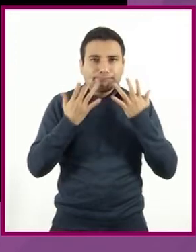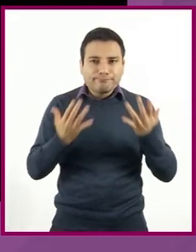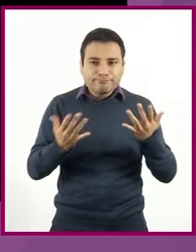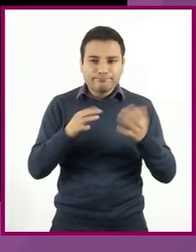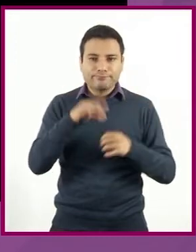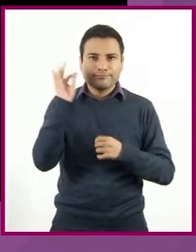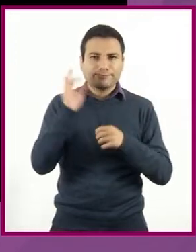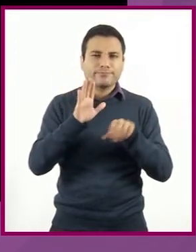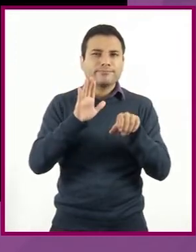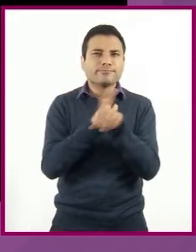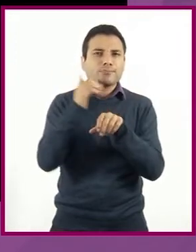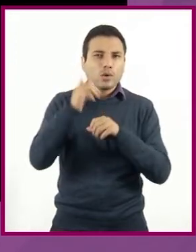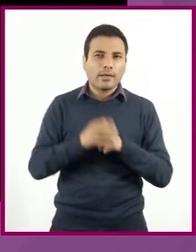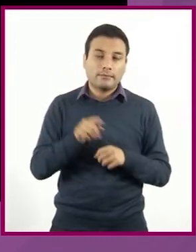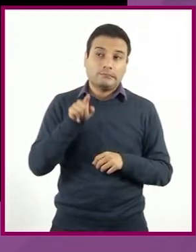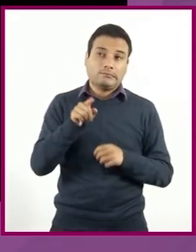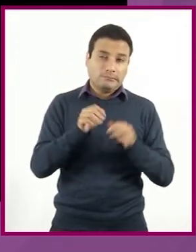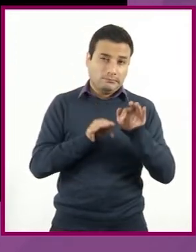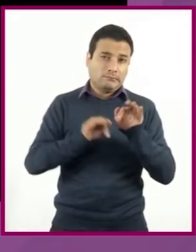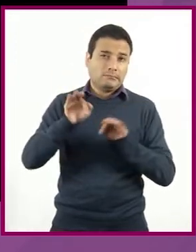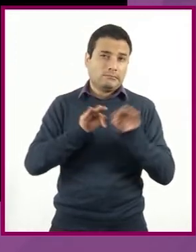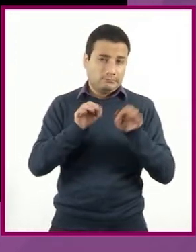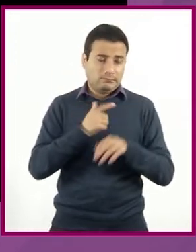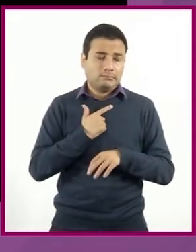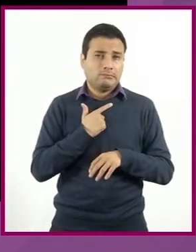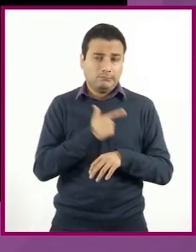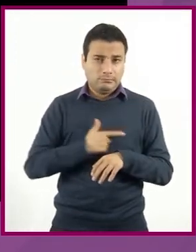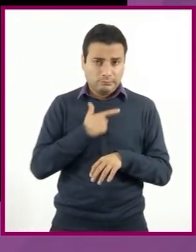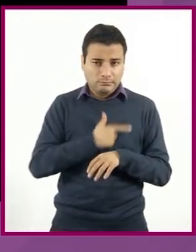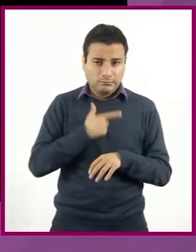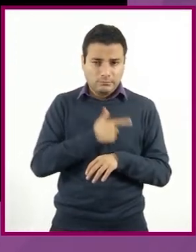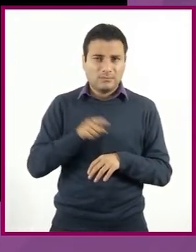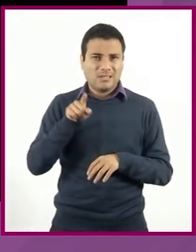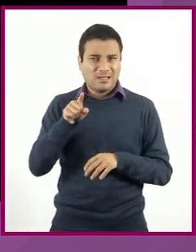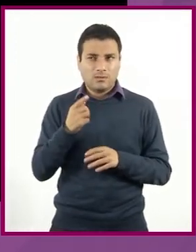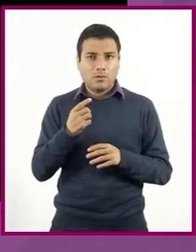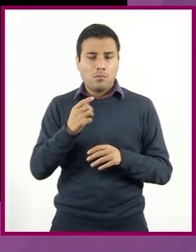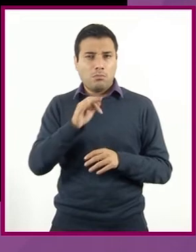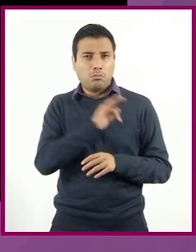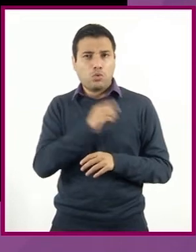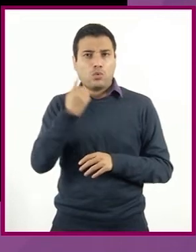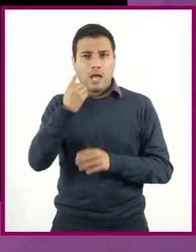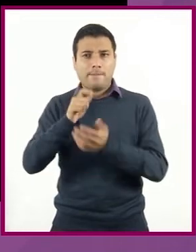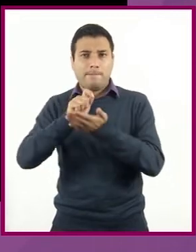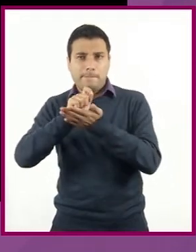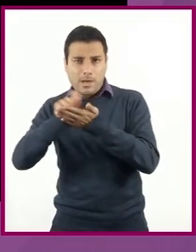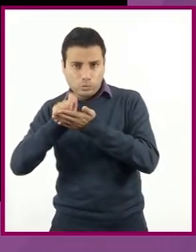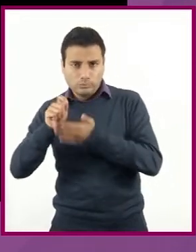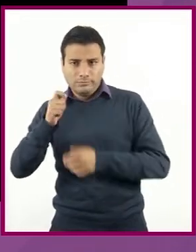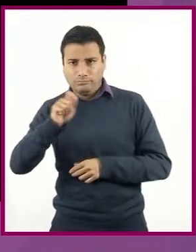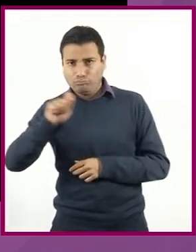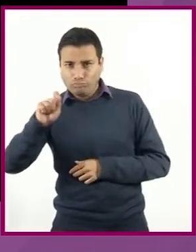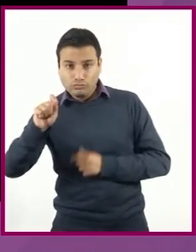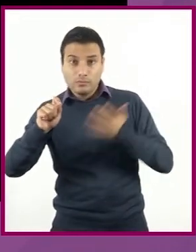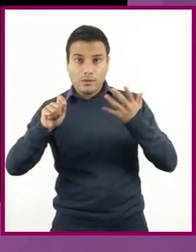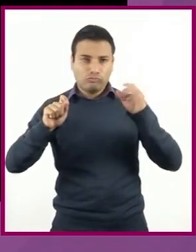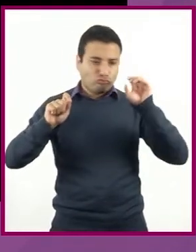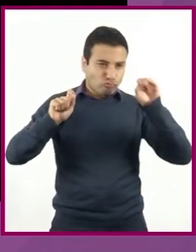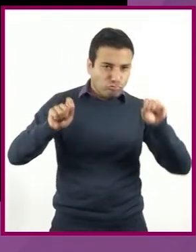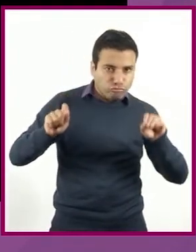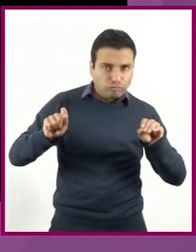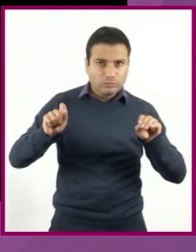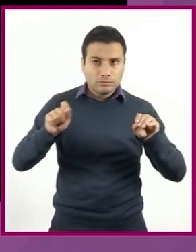toda su obra. También me llamó la atención la capacidad que tenía de escribir con una mano y con la otra crear para realizar mi